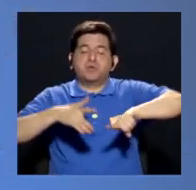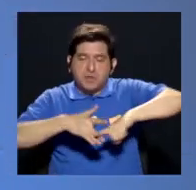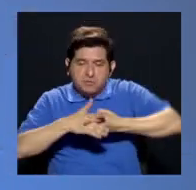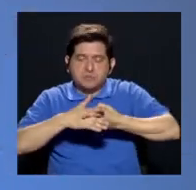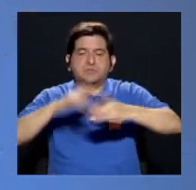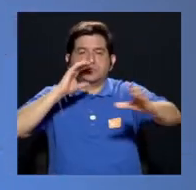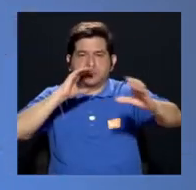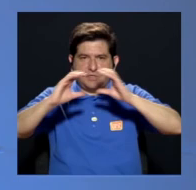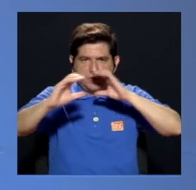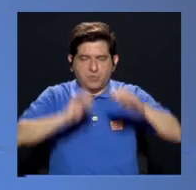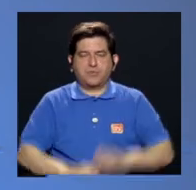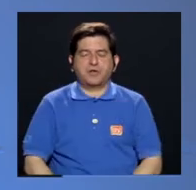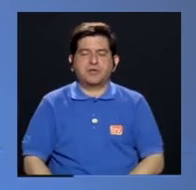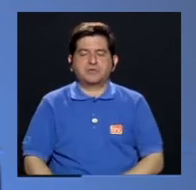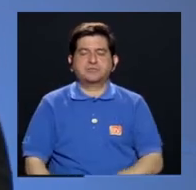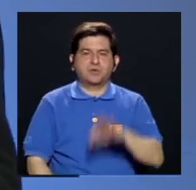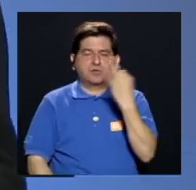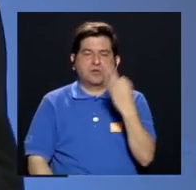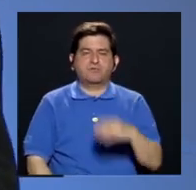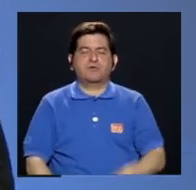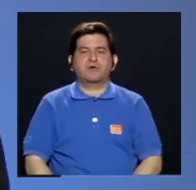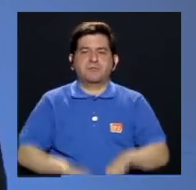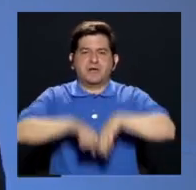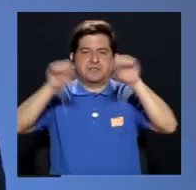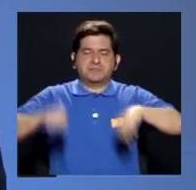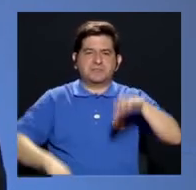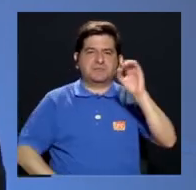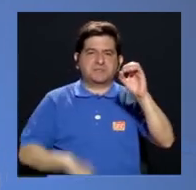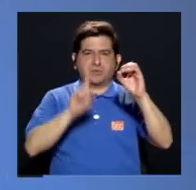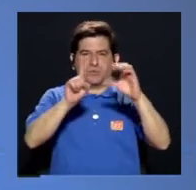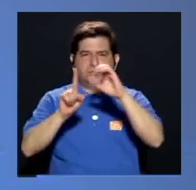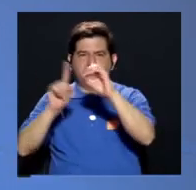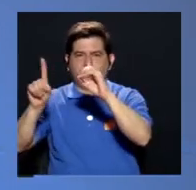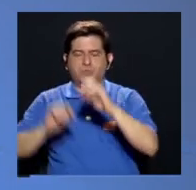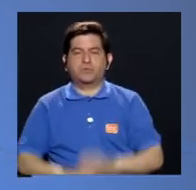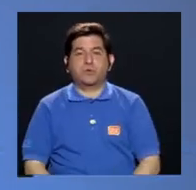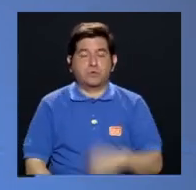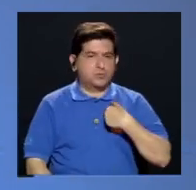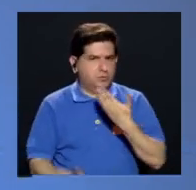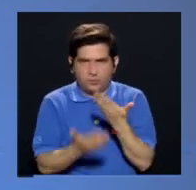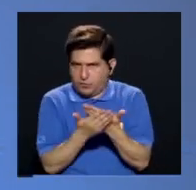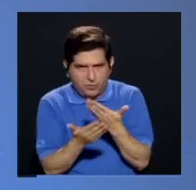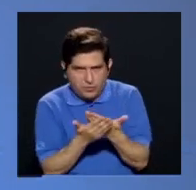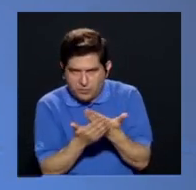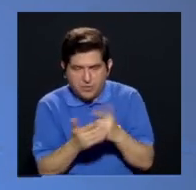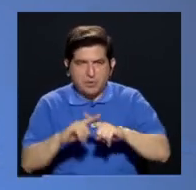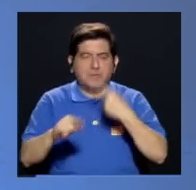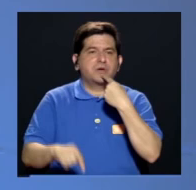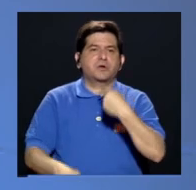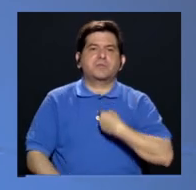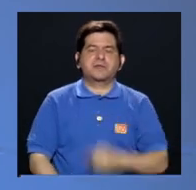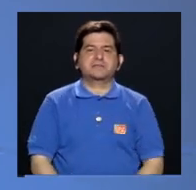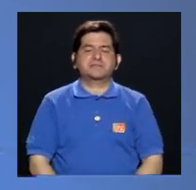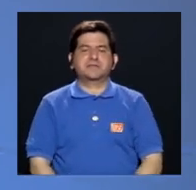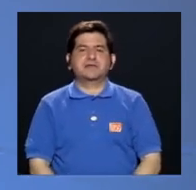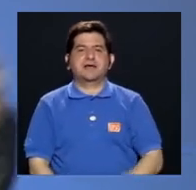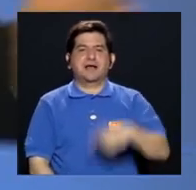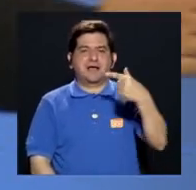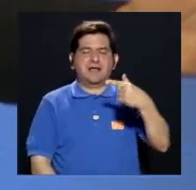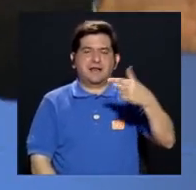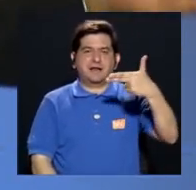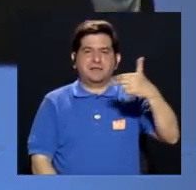empezar a transmitir digitalmente. Yo esto no lo he corroborado, pero me decía don Gerardo